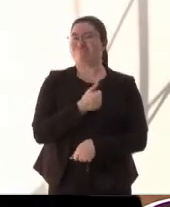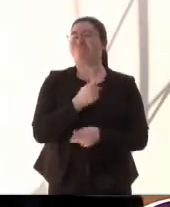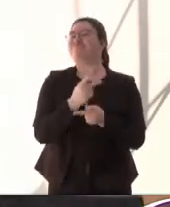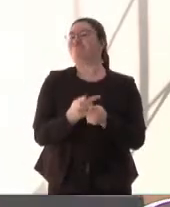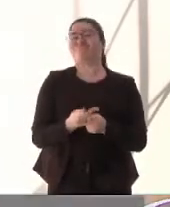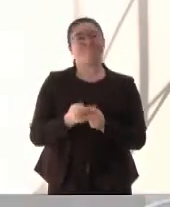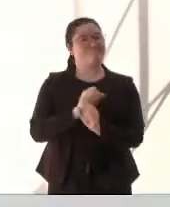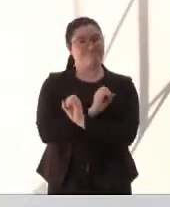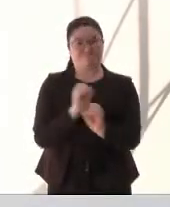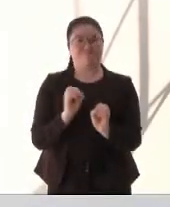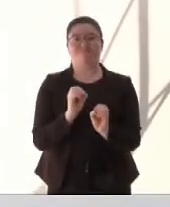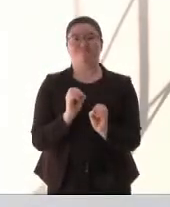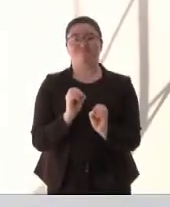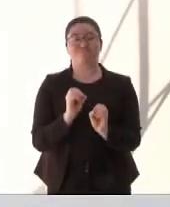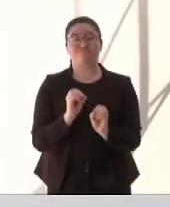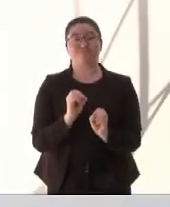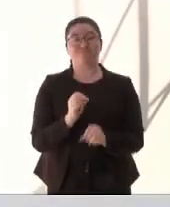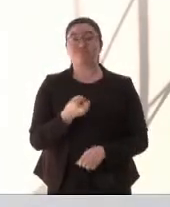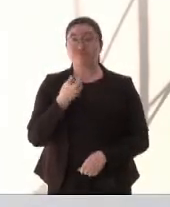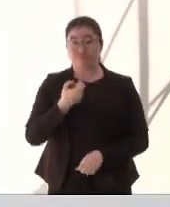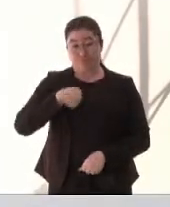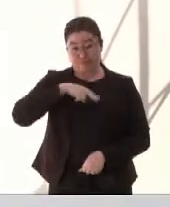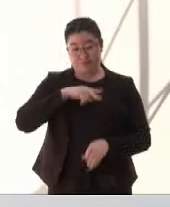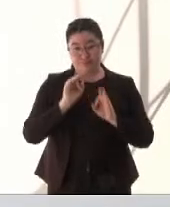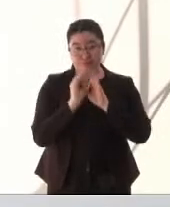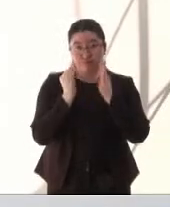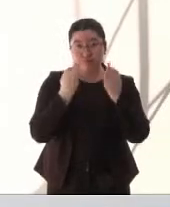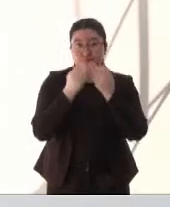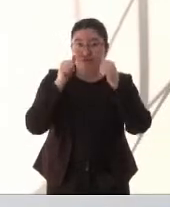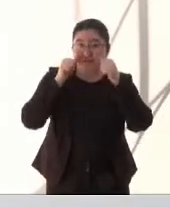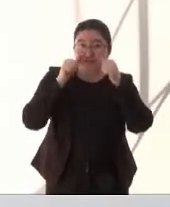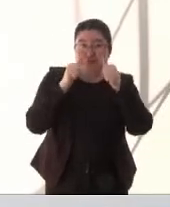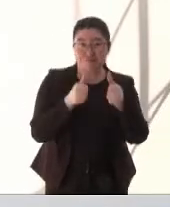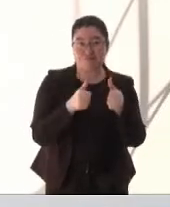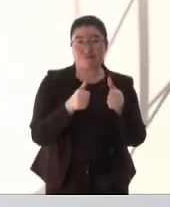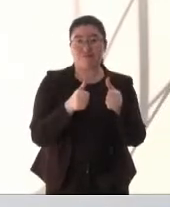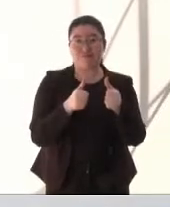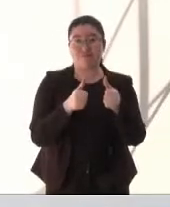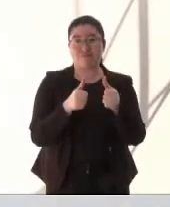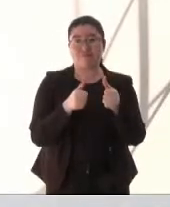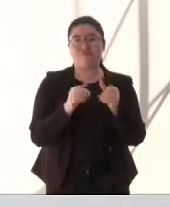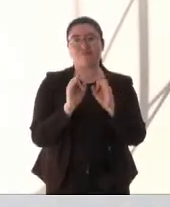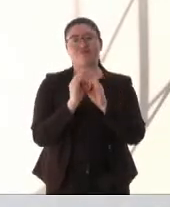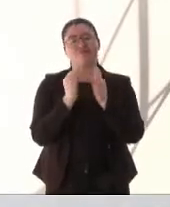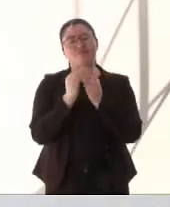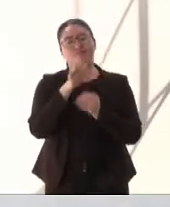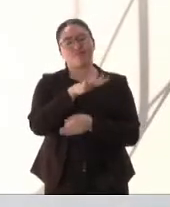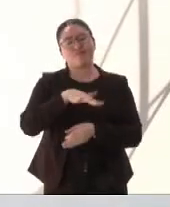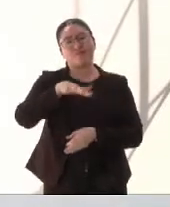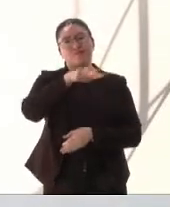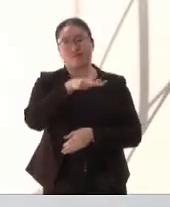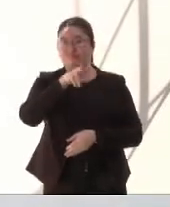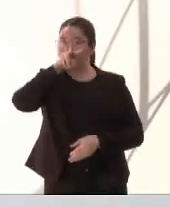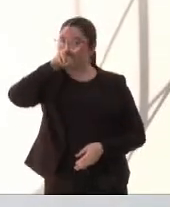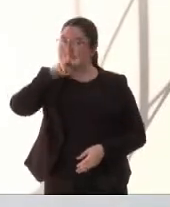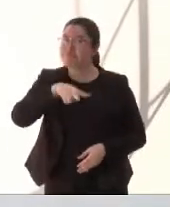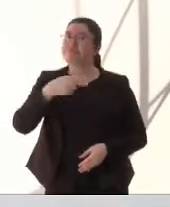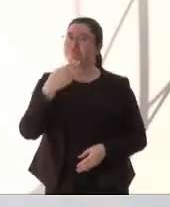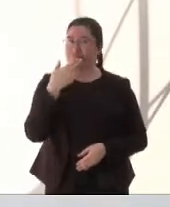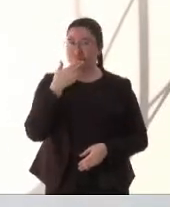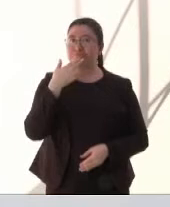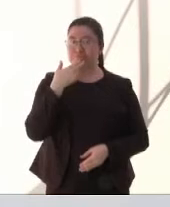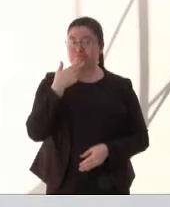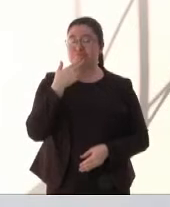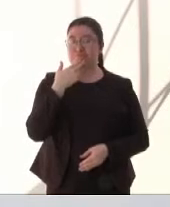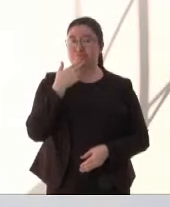Y con esta metodología, ¿sí?, que es un modelo de atención probado, muy probado,